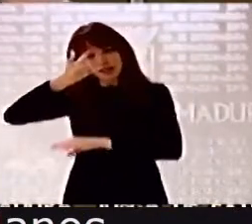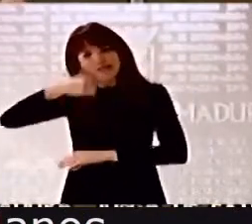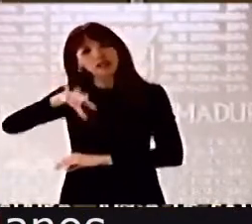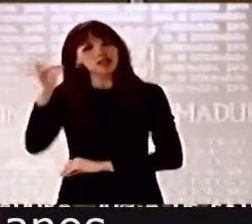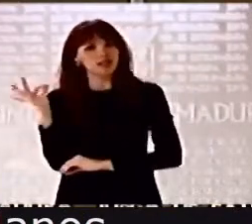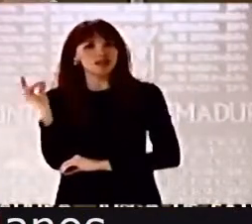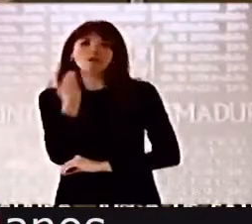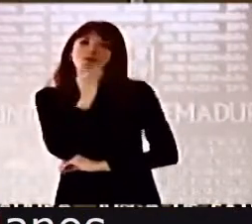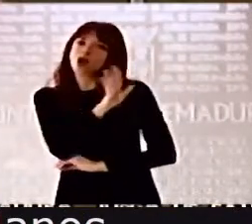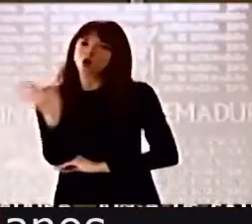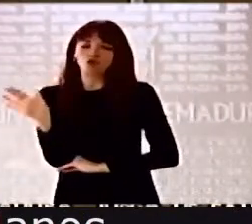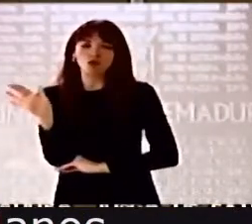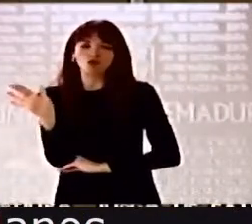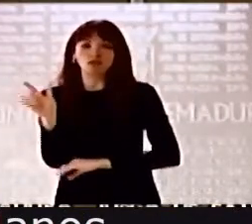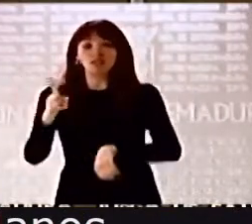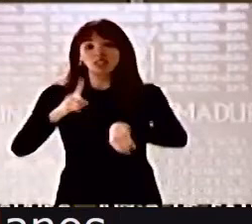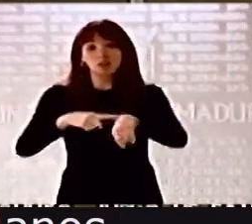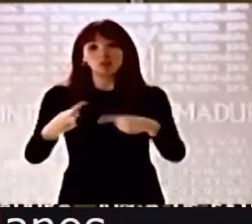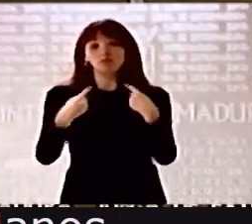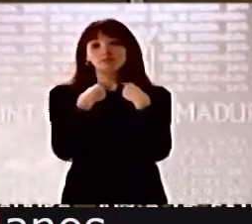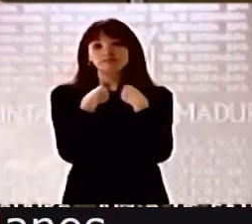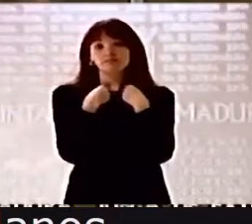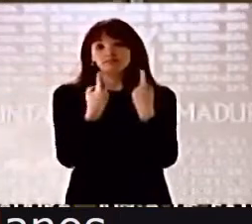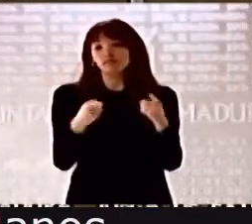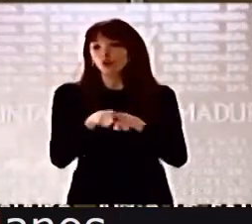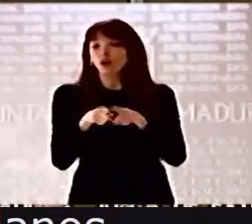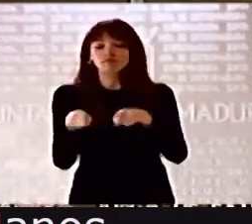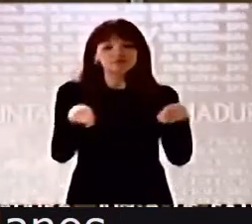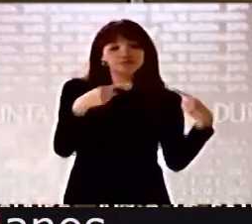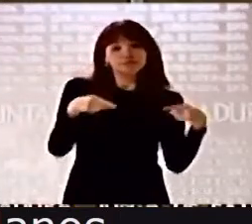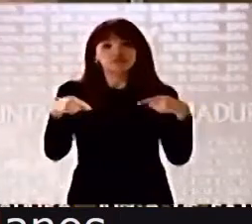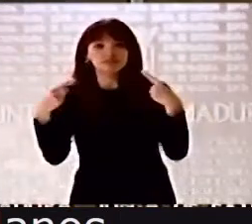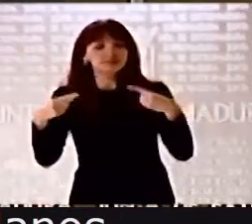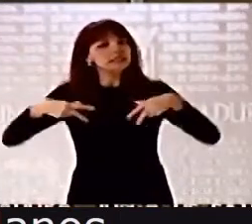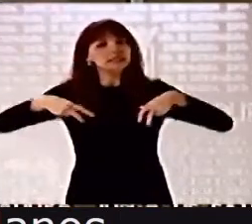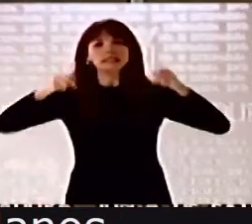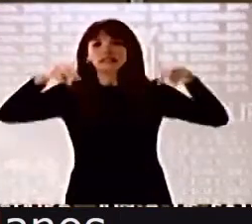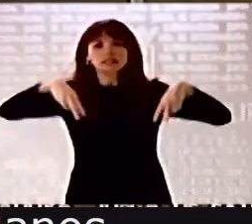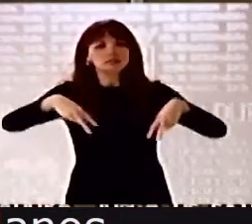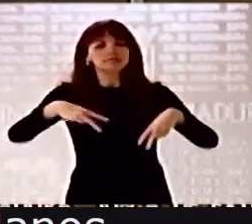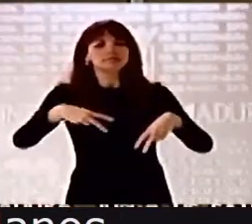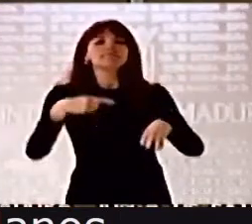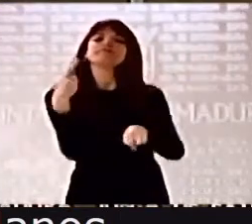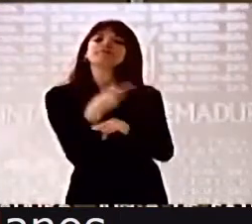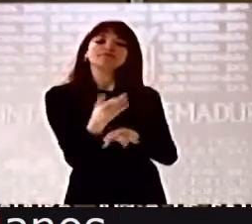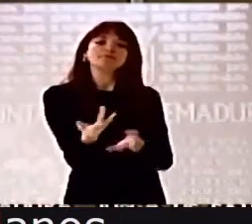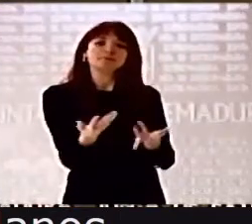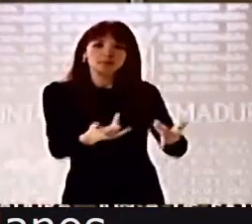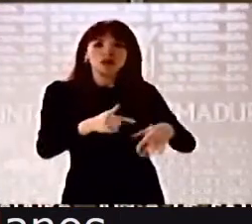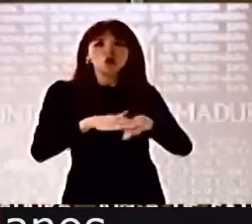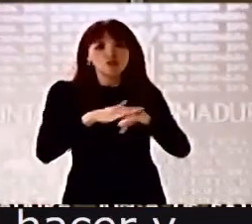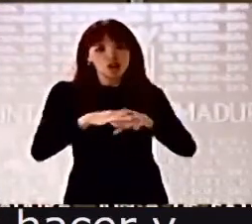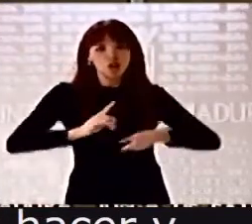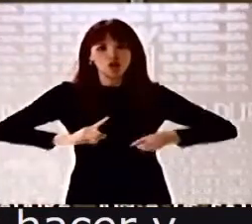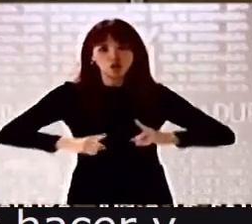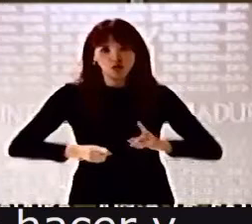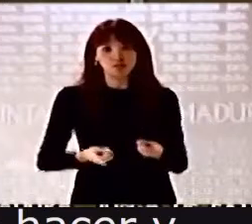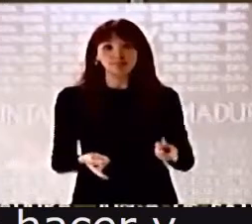de dedicar nuestro tiempo a perderlo en energías inútiles, pues dijo, pónganse ustedes a gobernar.